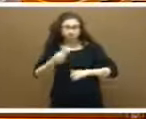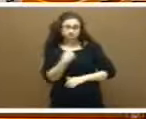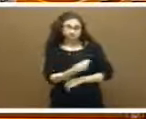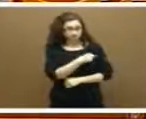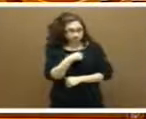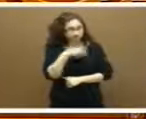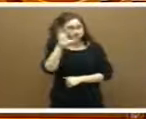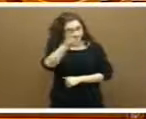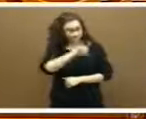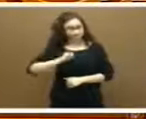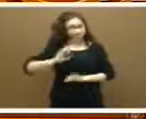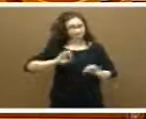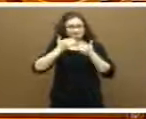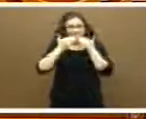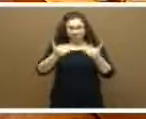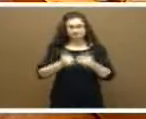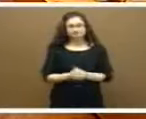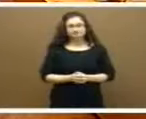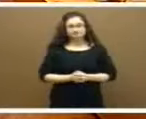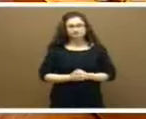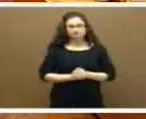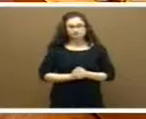sanitaria en nuestra comunidad. Nada más y muchas gracias.